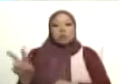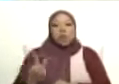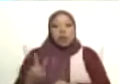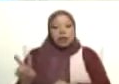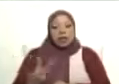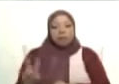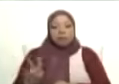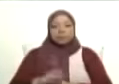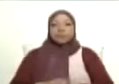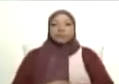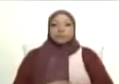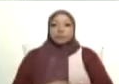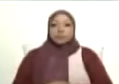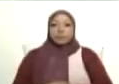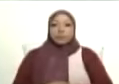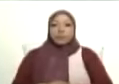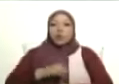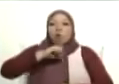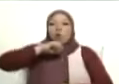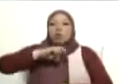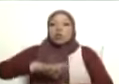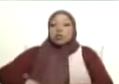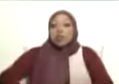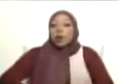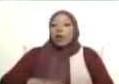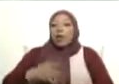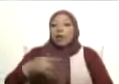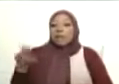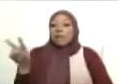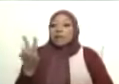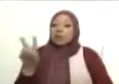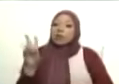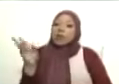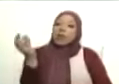inconmensurable. Un momento histórico que ha hecho